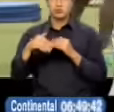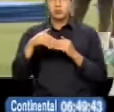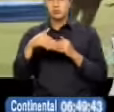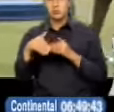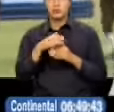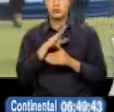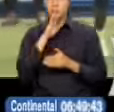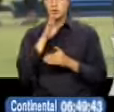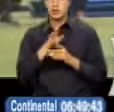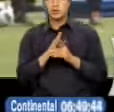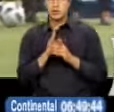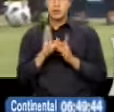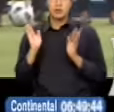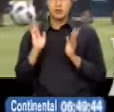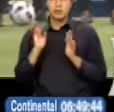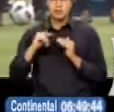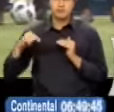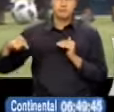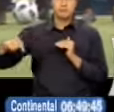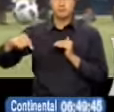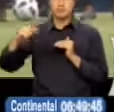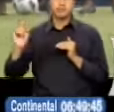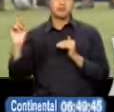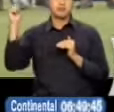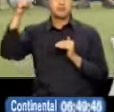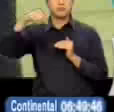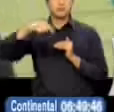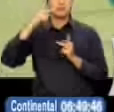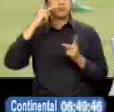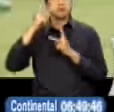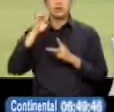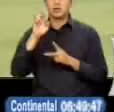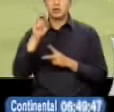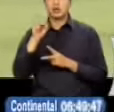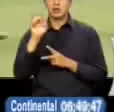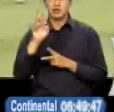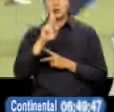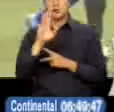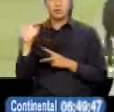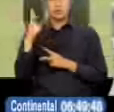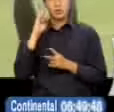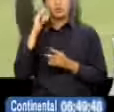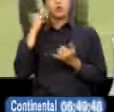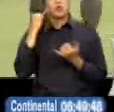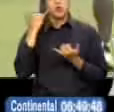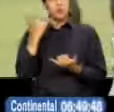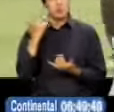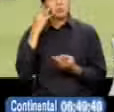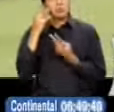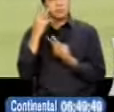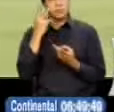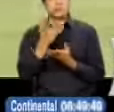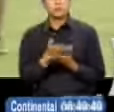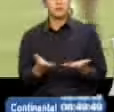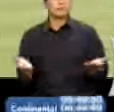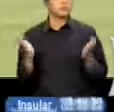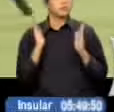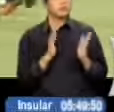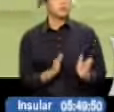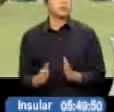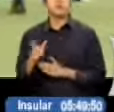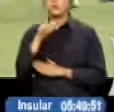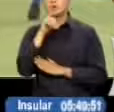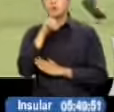hacia el medio o ganando la raya para levantar centros este es el inder valència el día de hoy de acuerdo al tridente